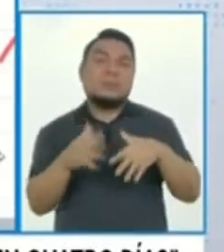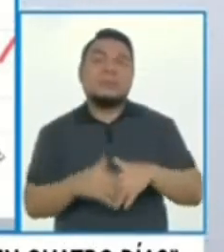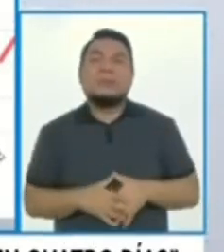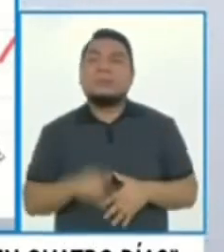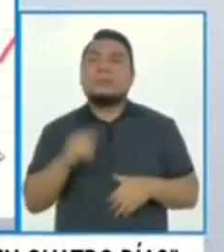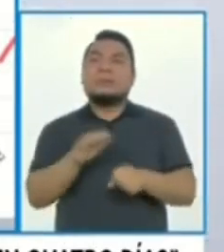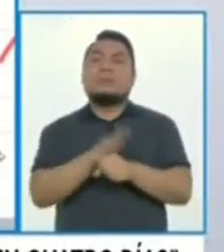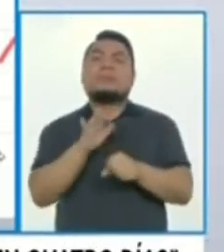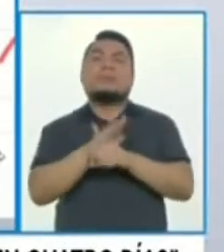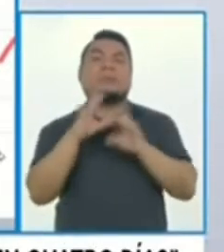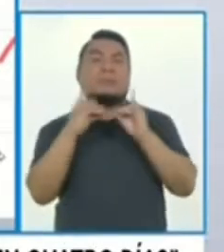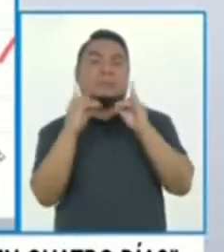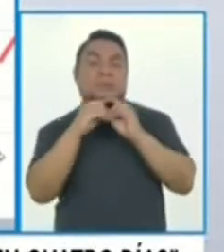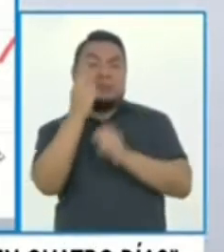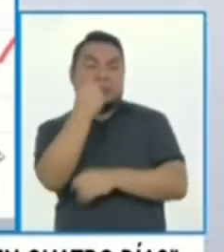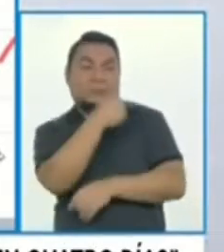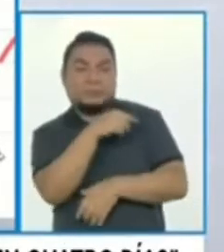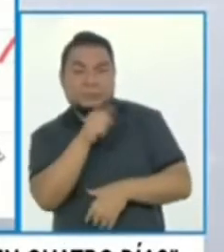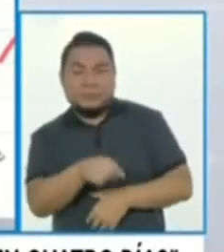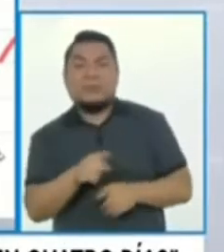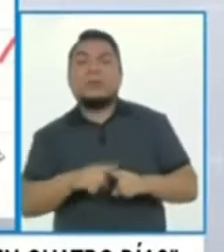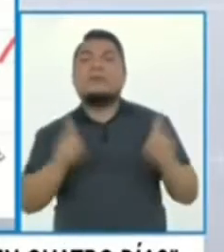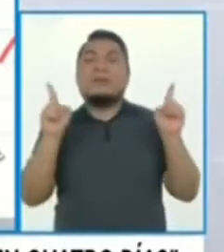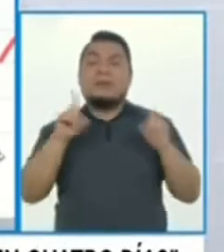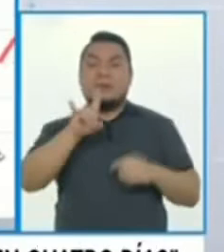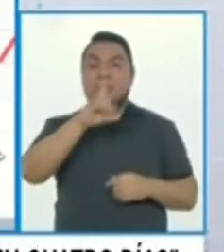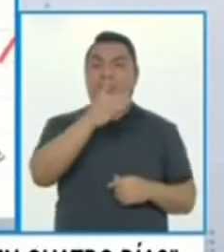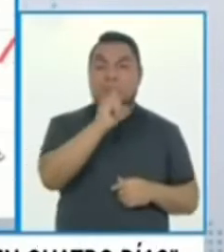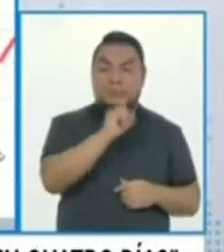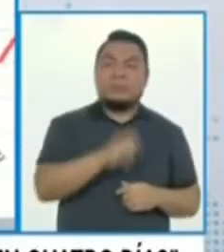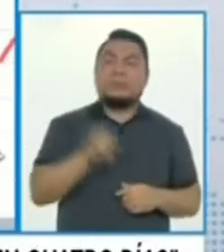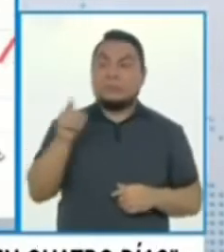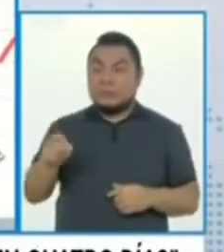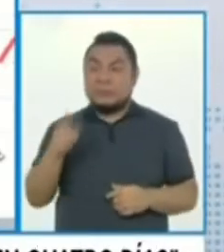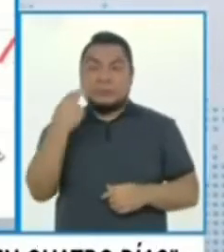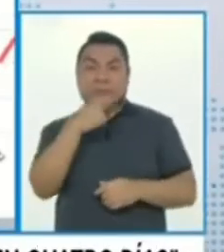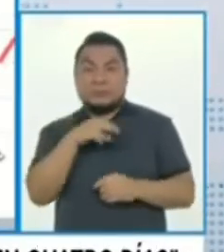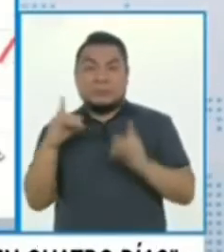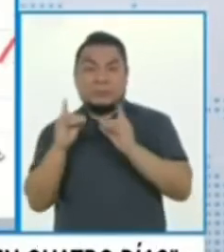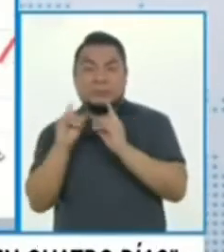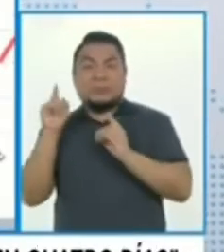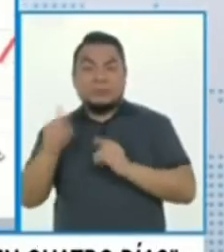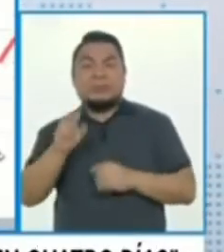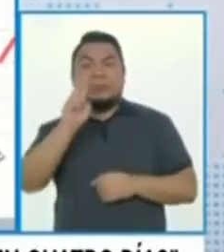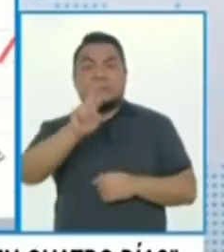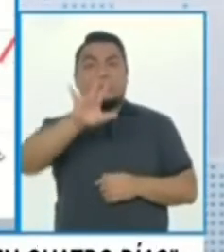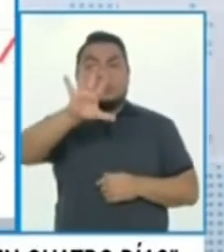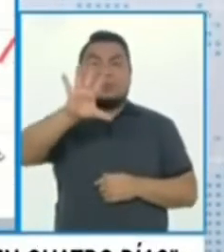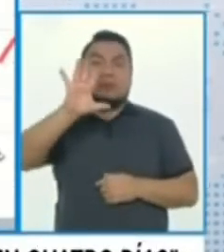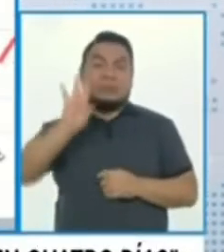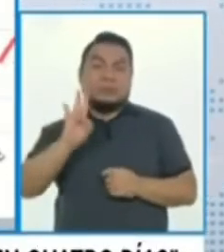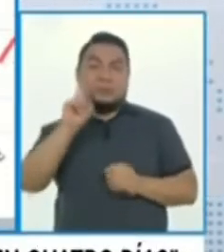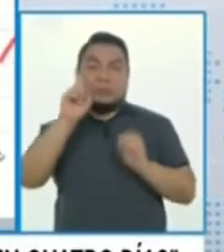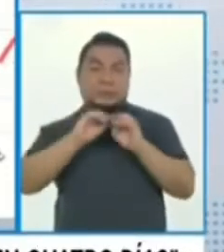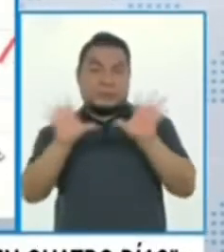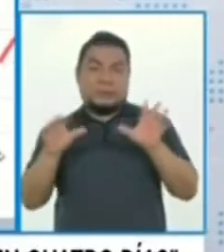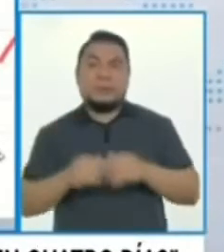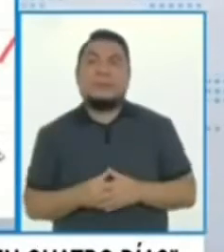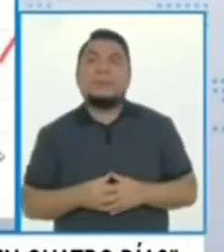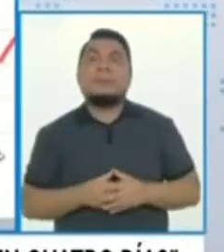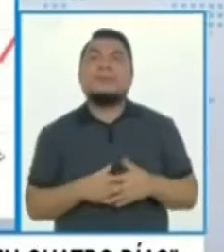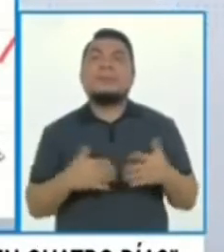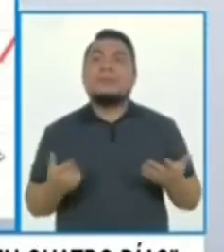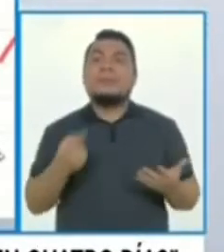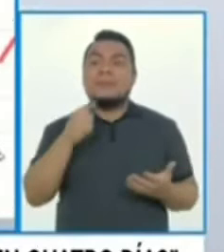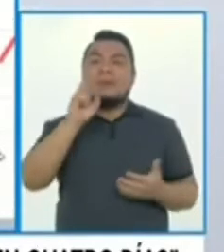la ocupación de camas de hospital, que es diferente a UCI, es de 257 por día. Entonces,